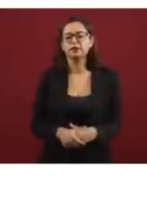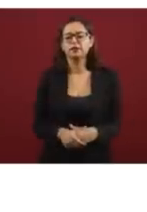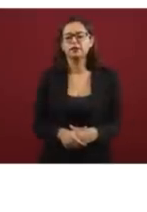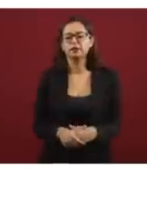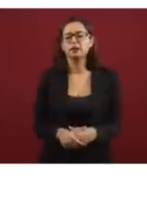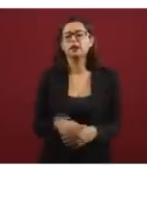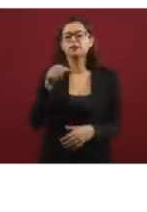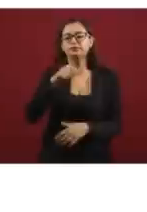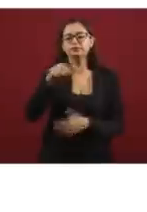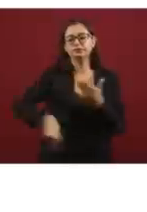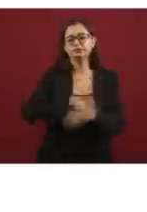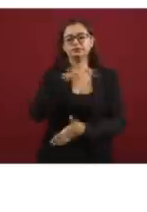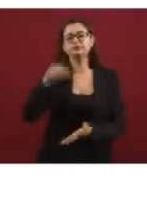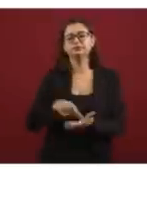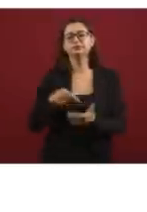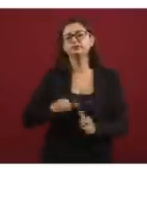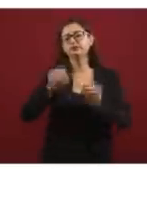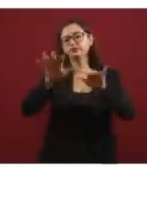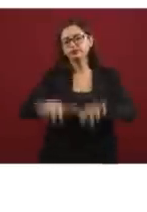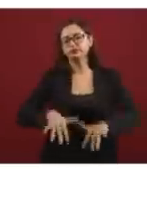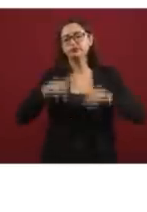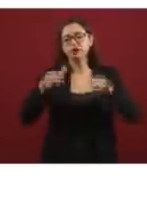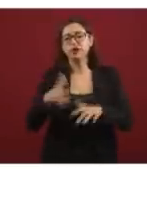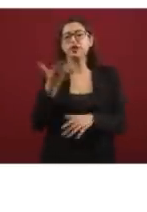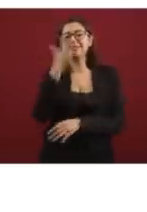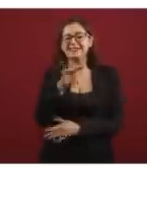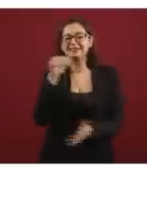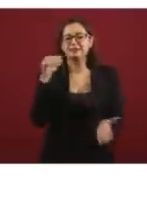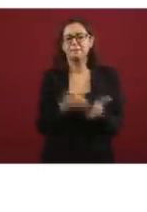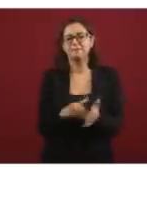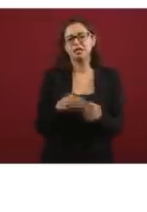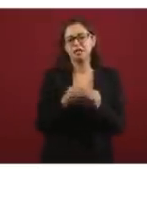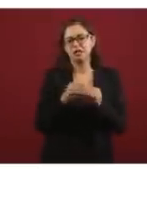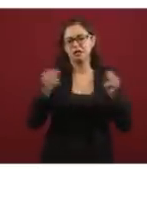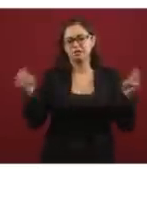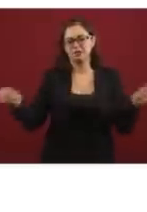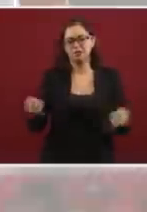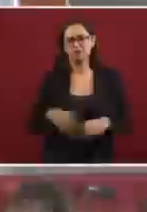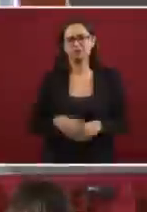que tendrá este centro de convenciones aproximadamente de 10.000 metros cuadrados